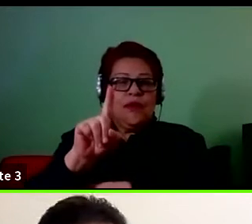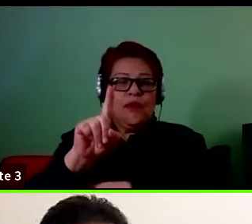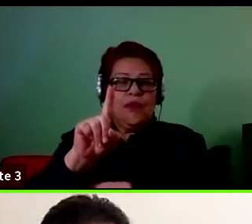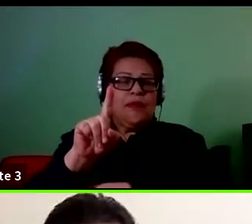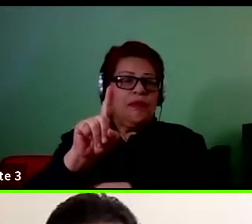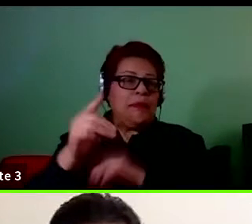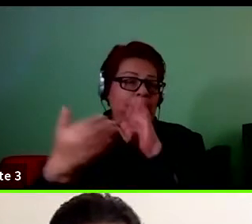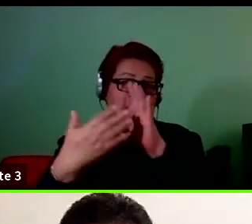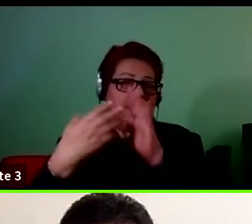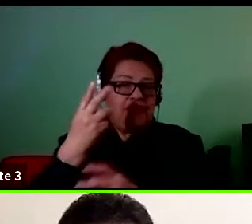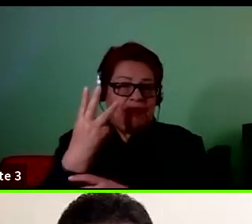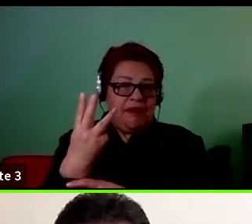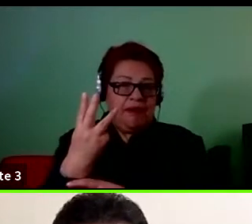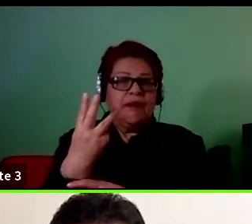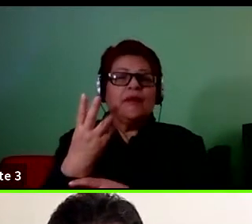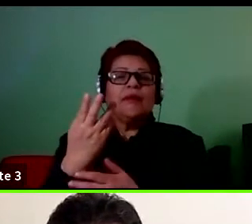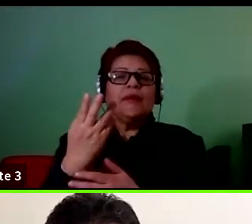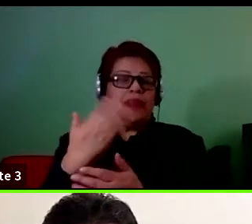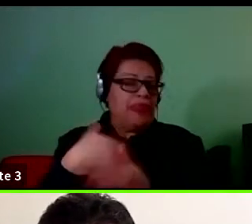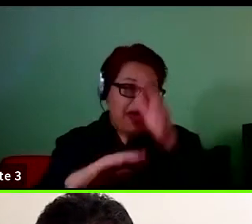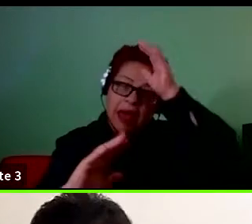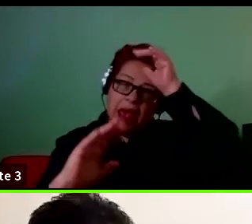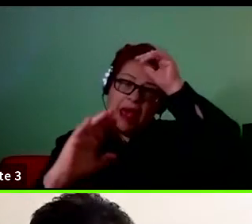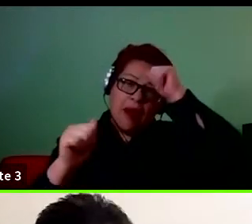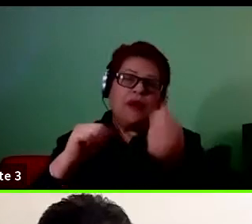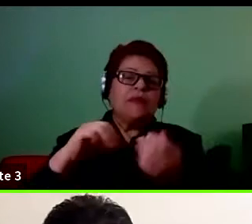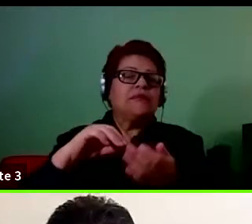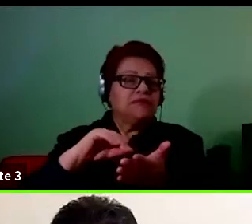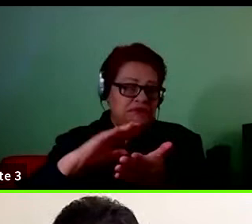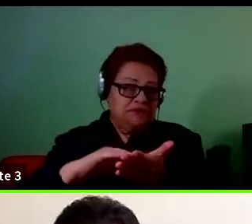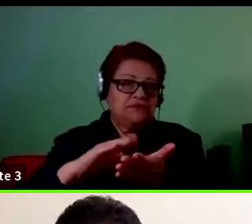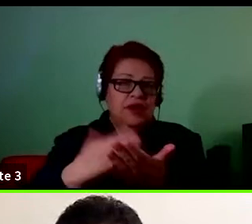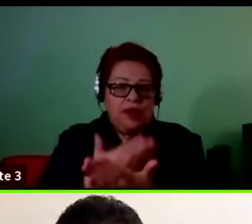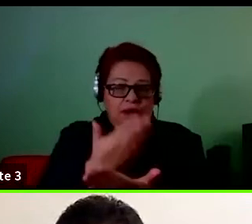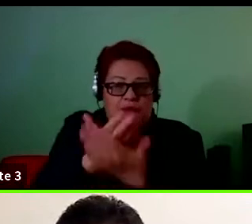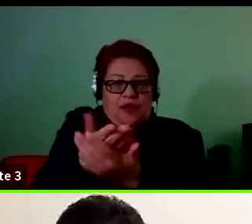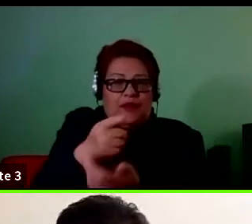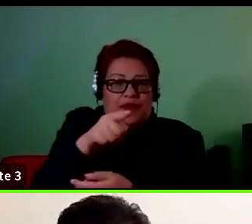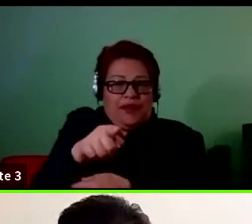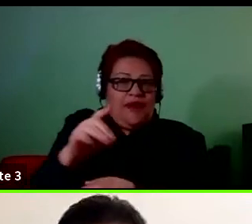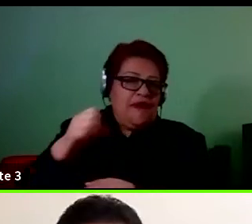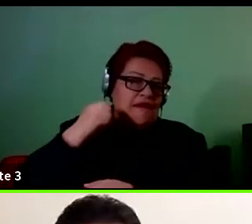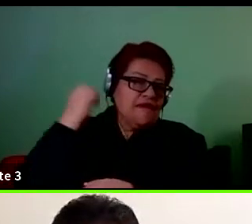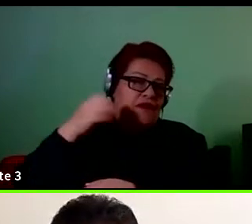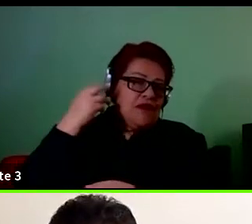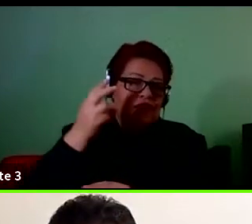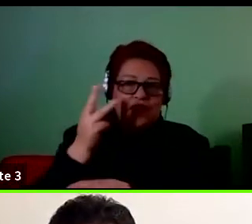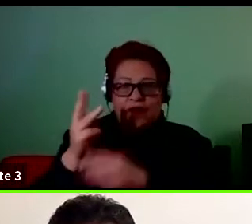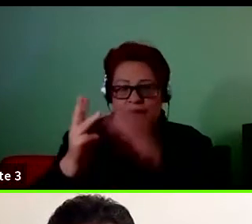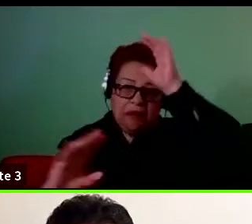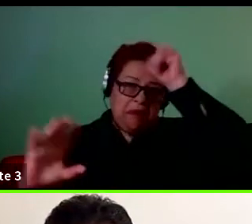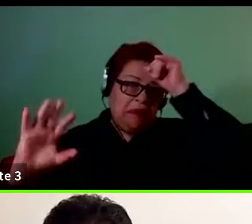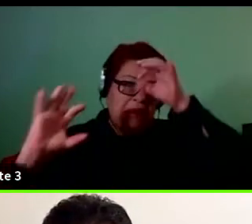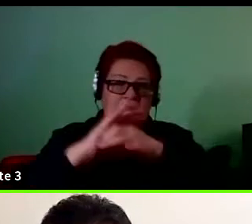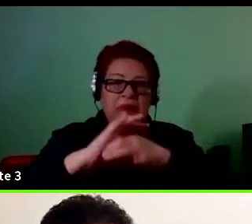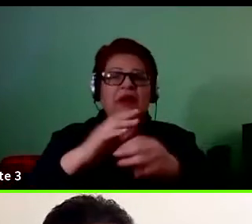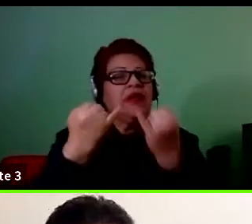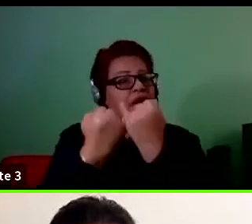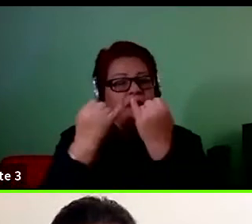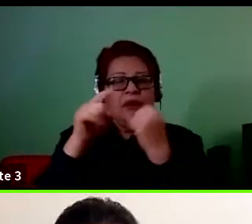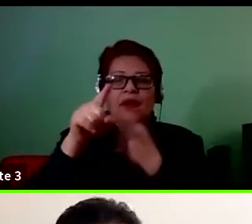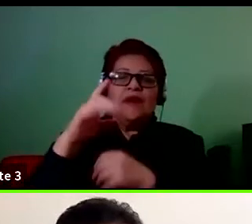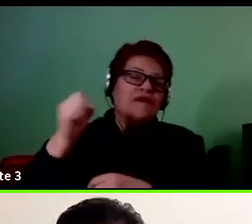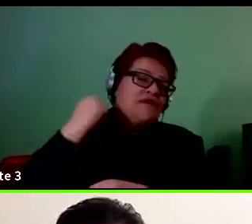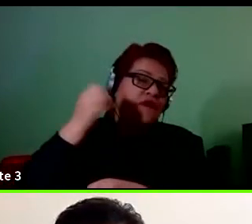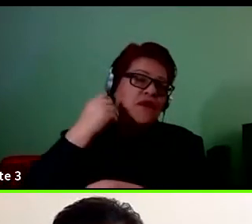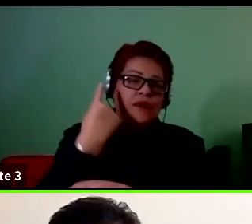Muy bien. En esa condición y de acuerdo a lo comentado, habíamos propuesto foro 3, pero coincido, nos vamos también con foro